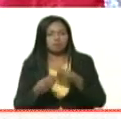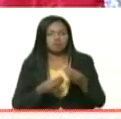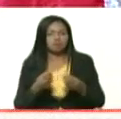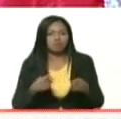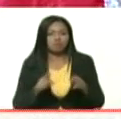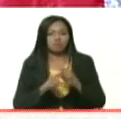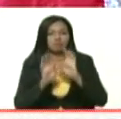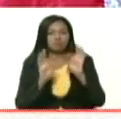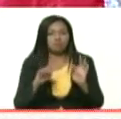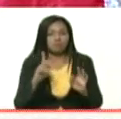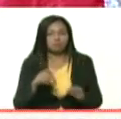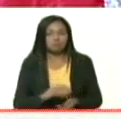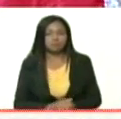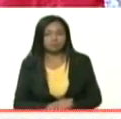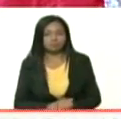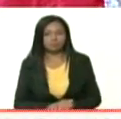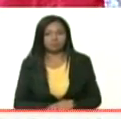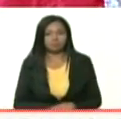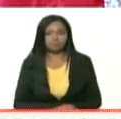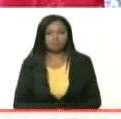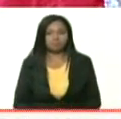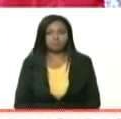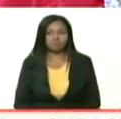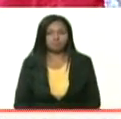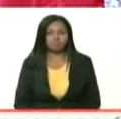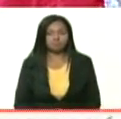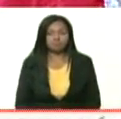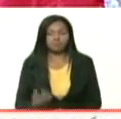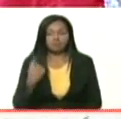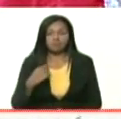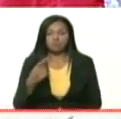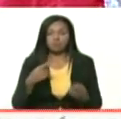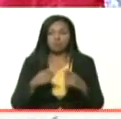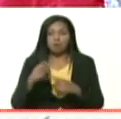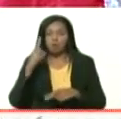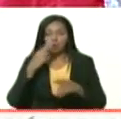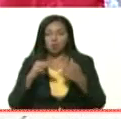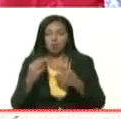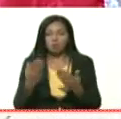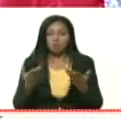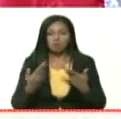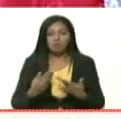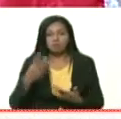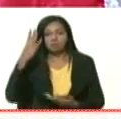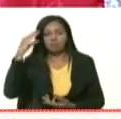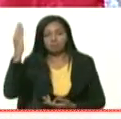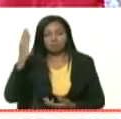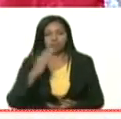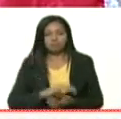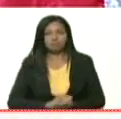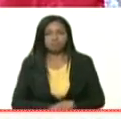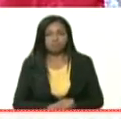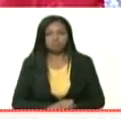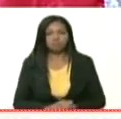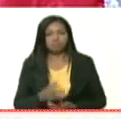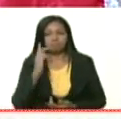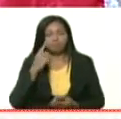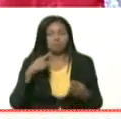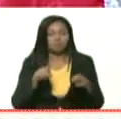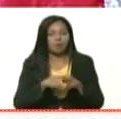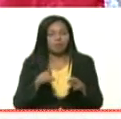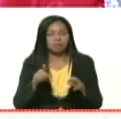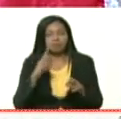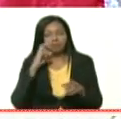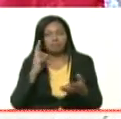Así que hemos tenido el privilegio que nos ha dado Dios de haber hecho realidad muchos